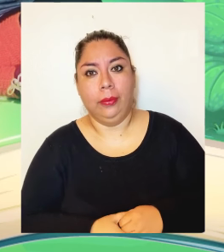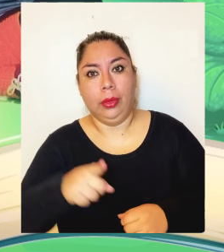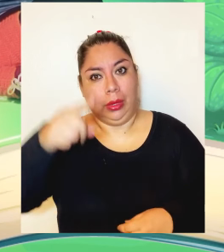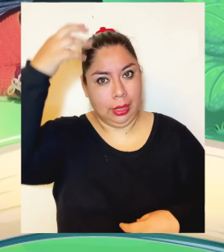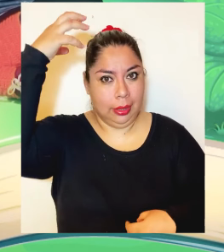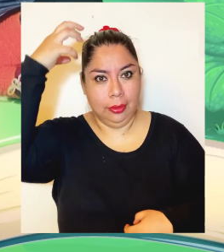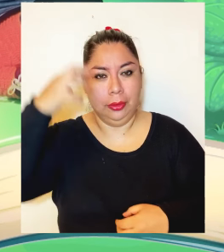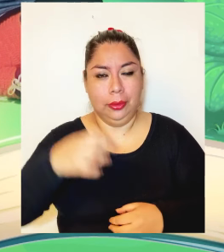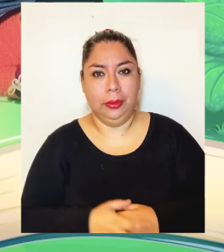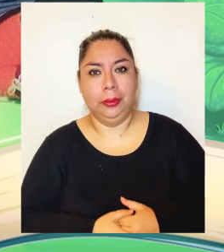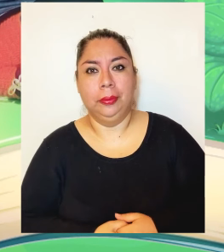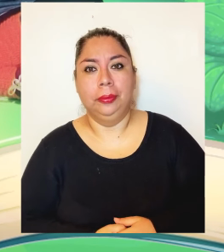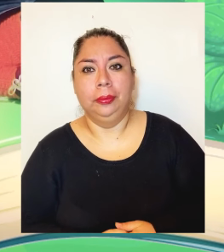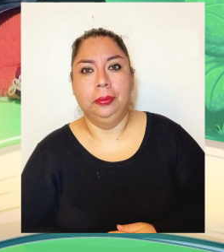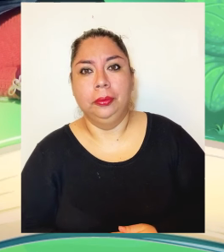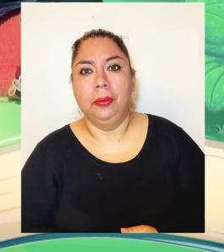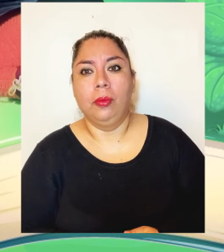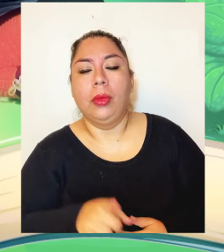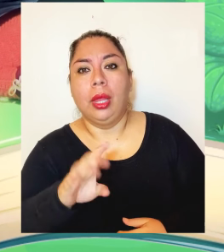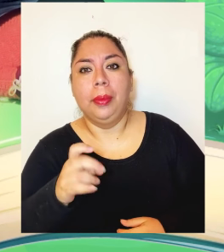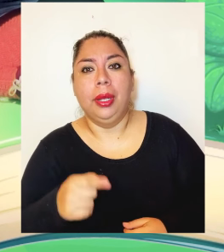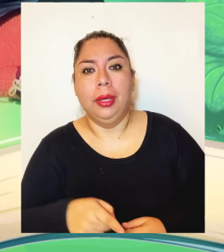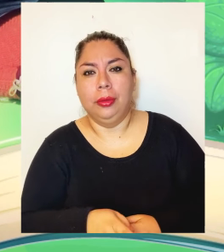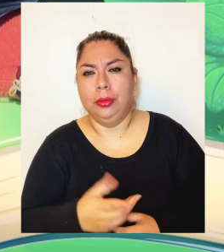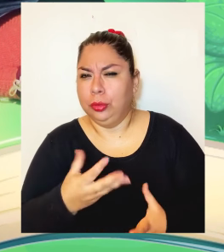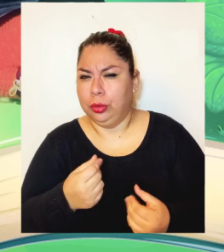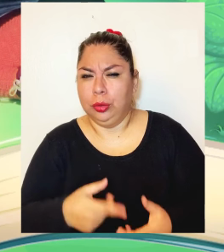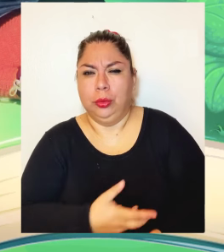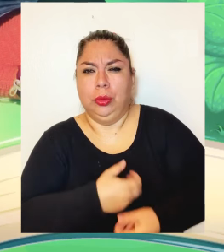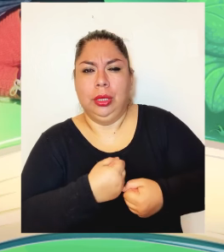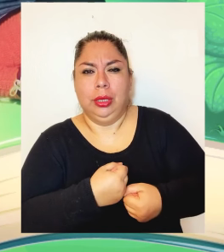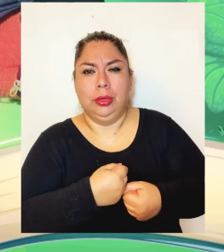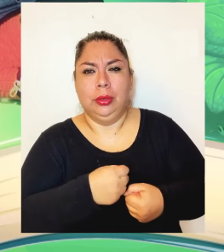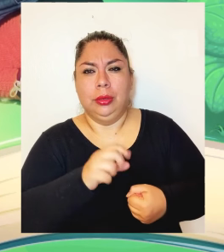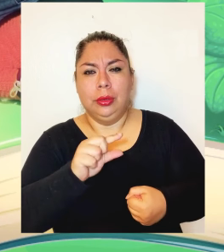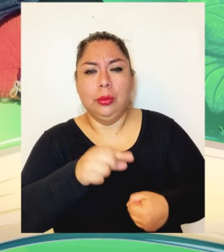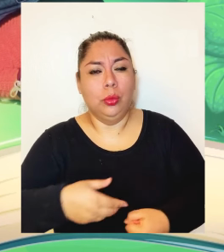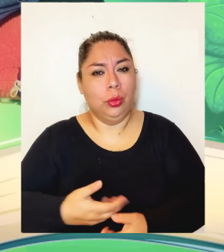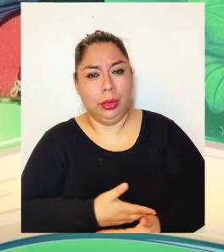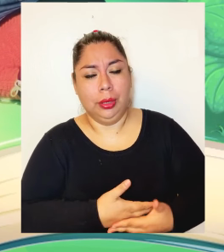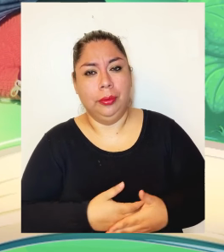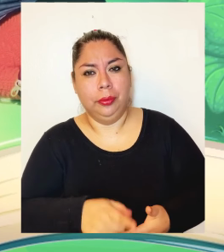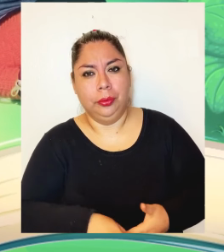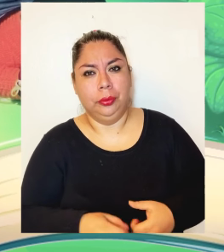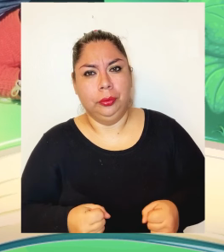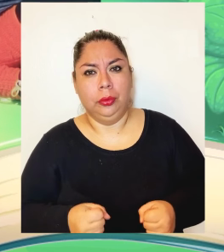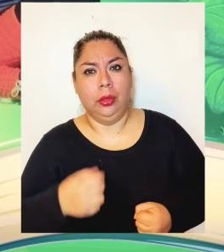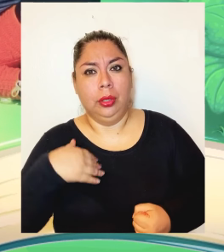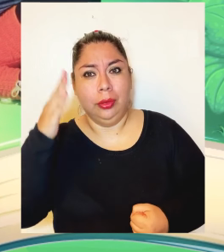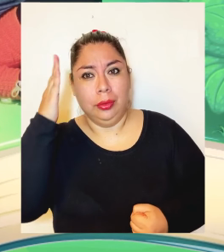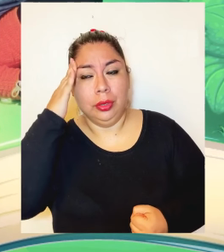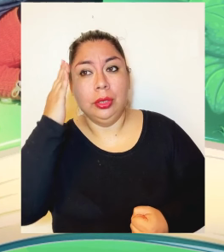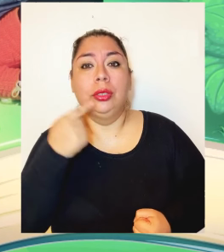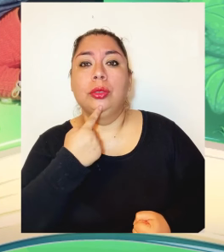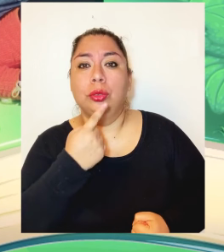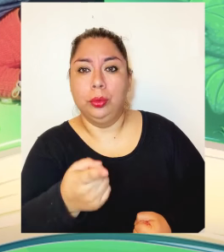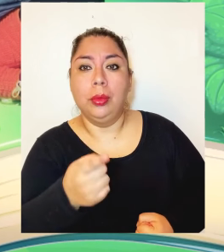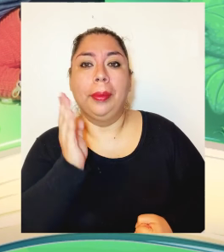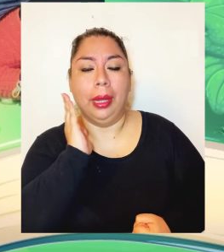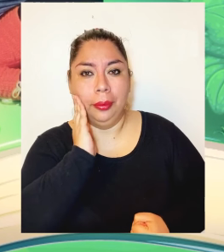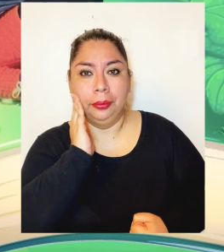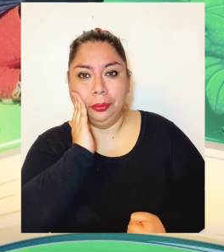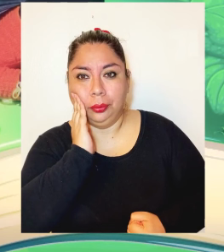otorongo. Emilia agarró muy fuerte a Gladys. Confió mucho en lo que le había dicho su mamá